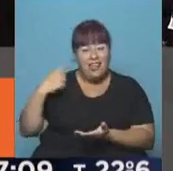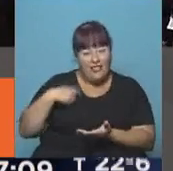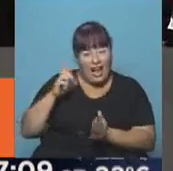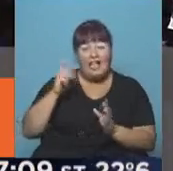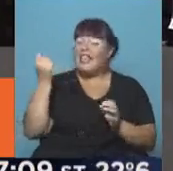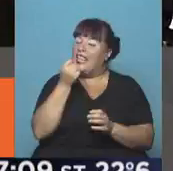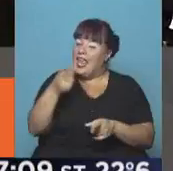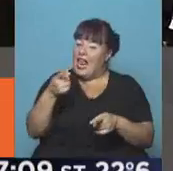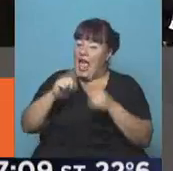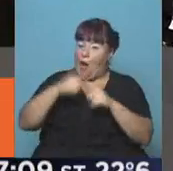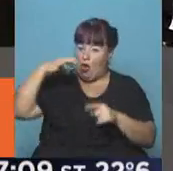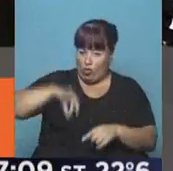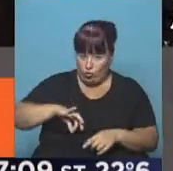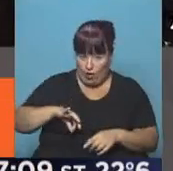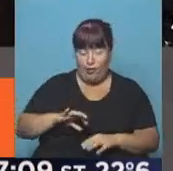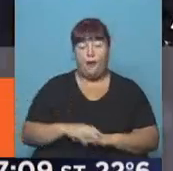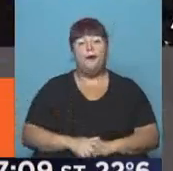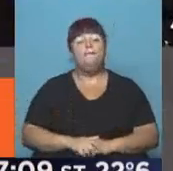querrían cerrar la paritaria.